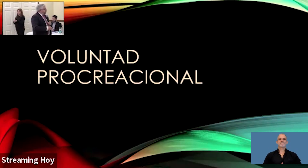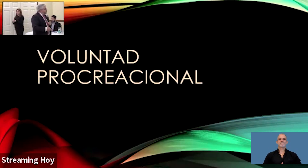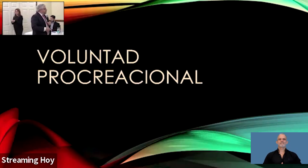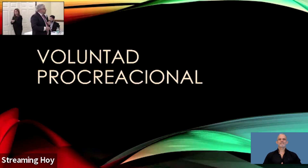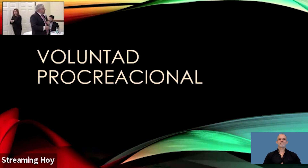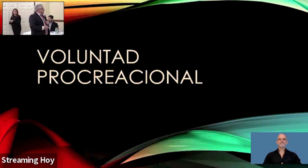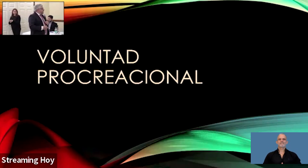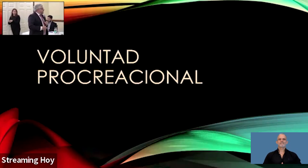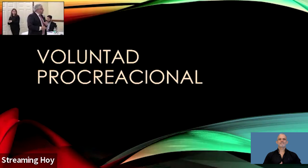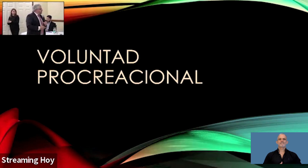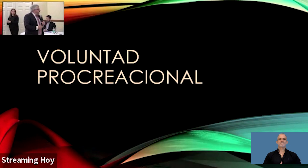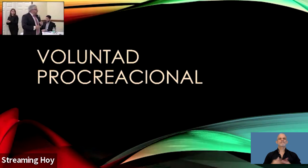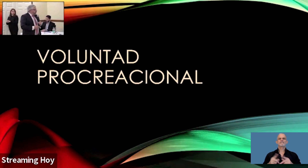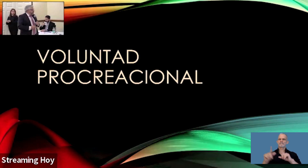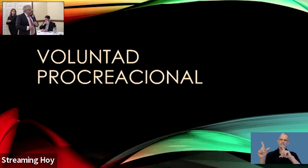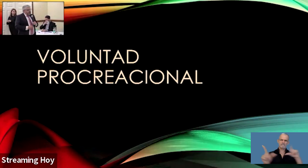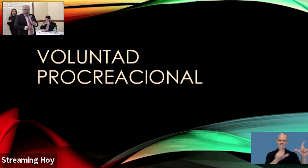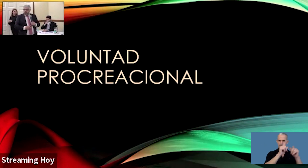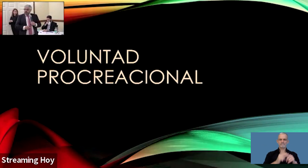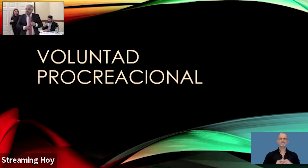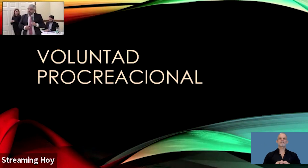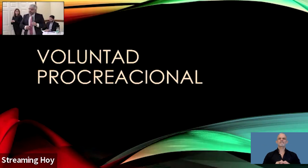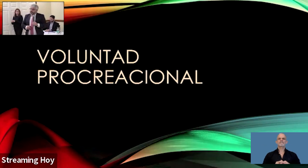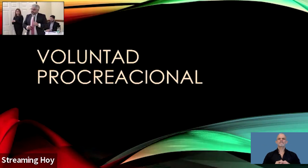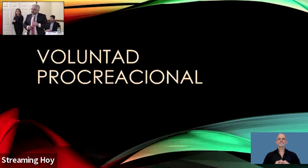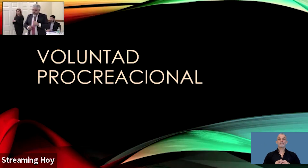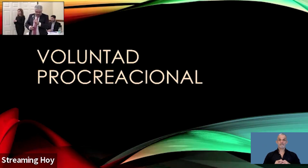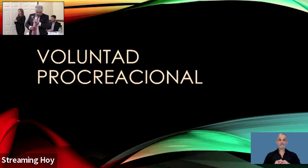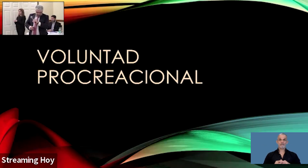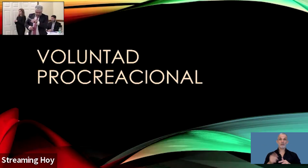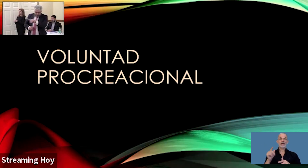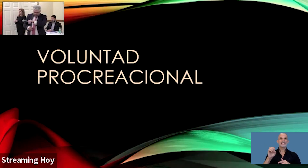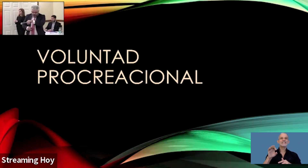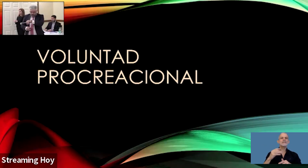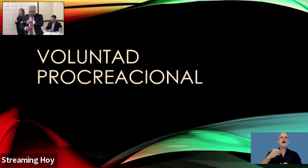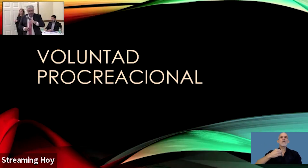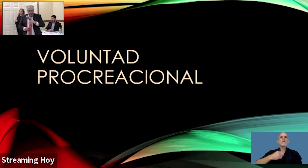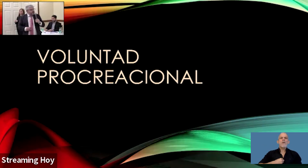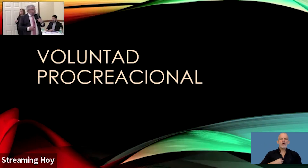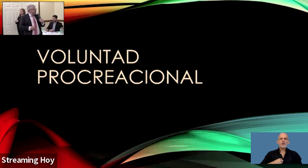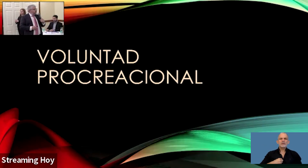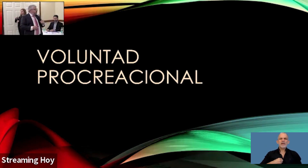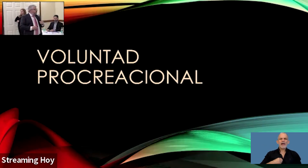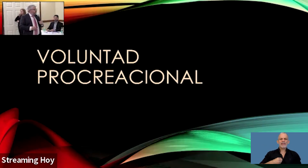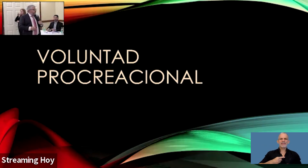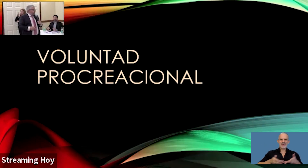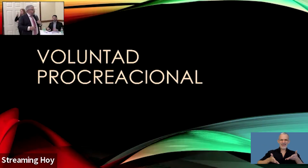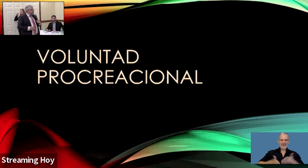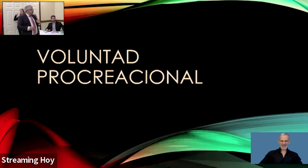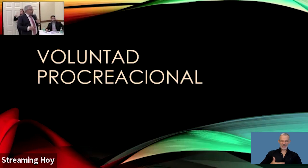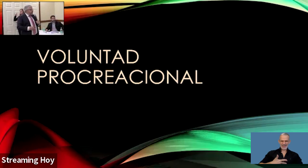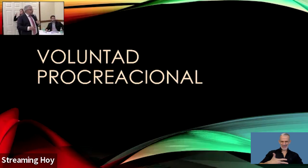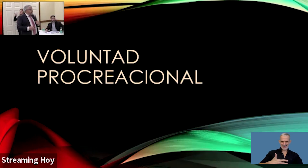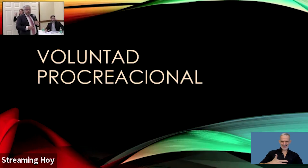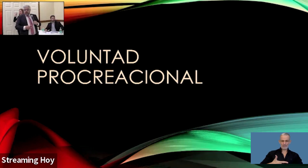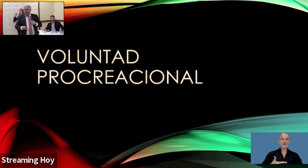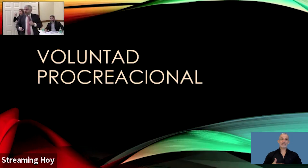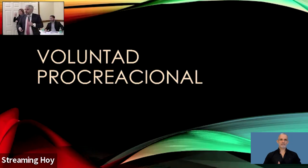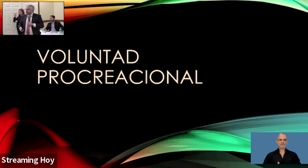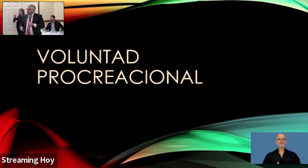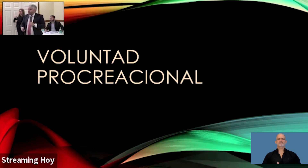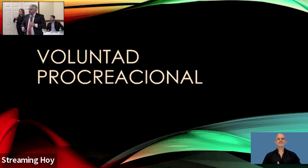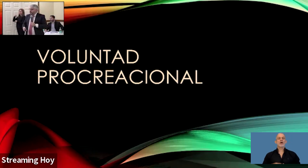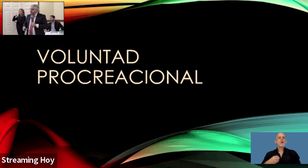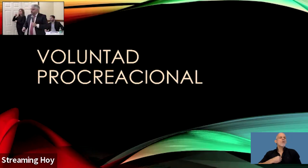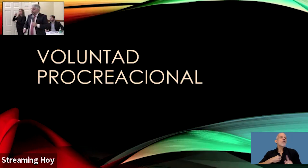Esto lo voy a pasar y vamos a la denominada voluntad procreacional. Muy bien, vamos bien. ¿Qué